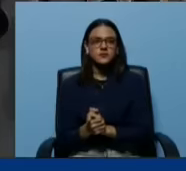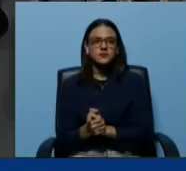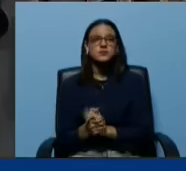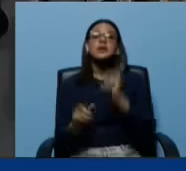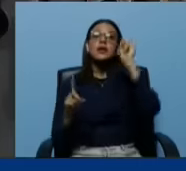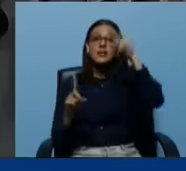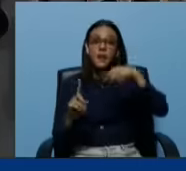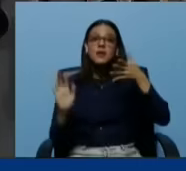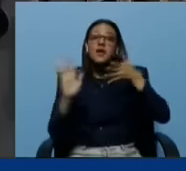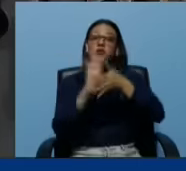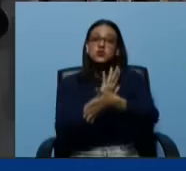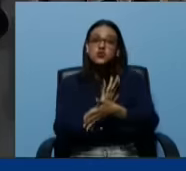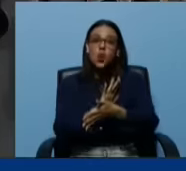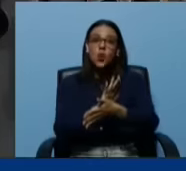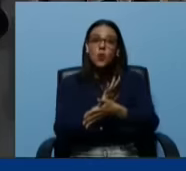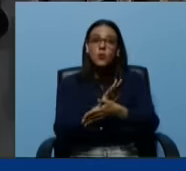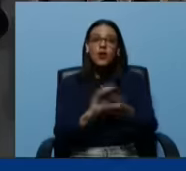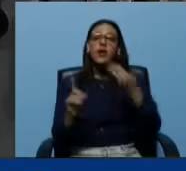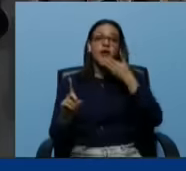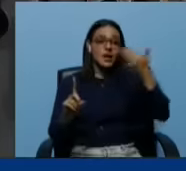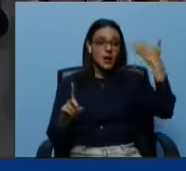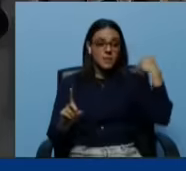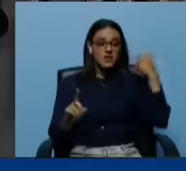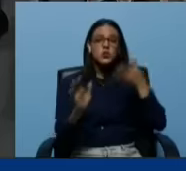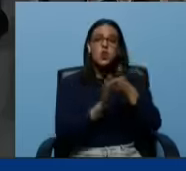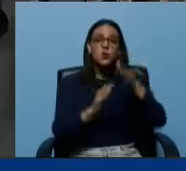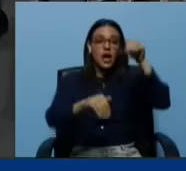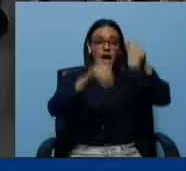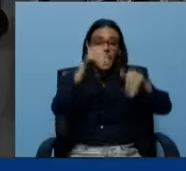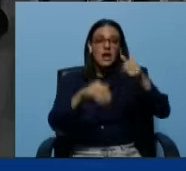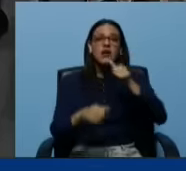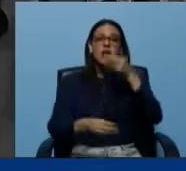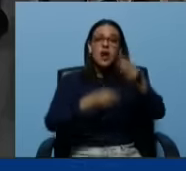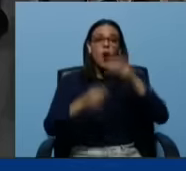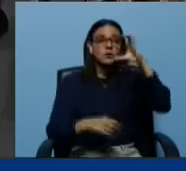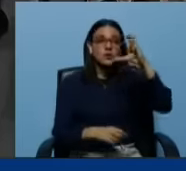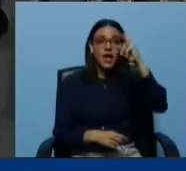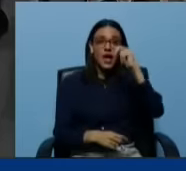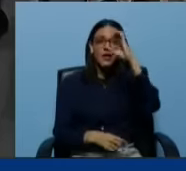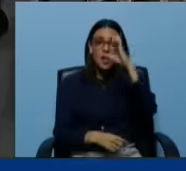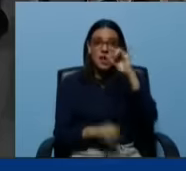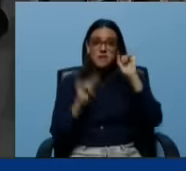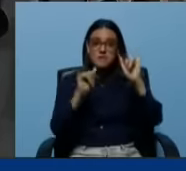incluyendo las elecciones organizadas por el